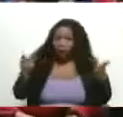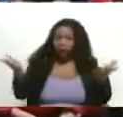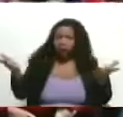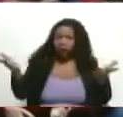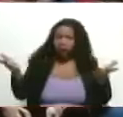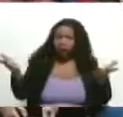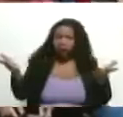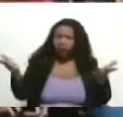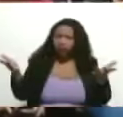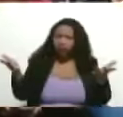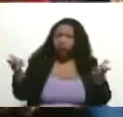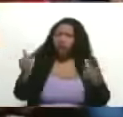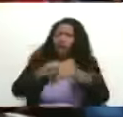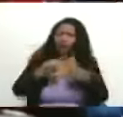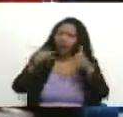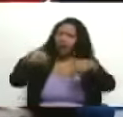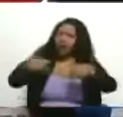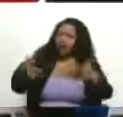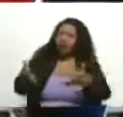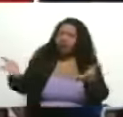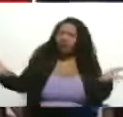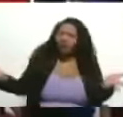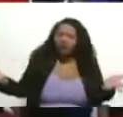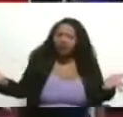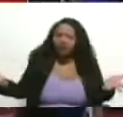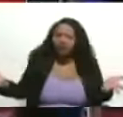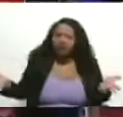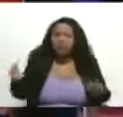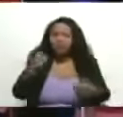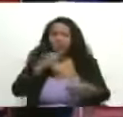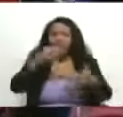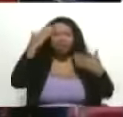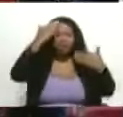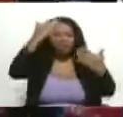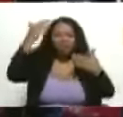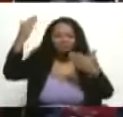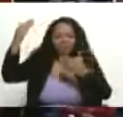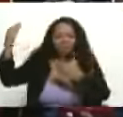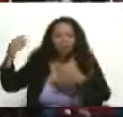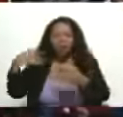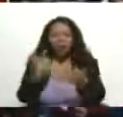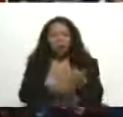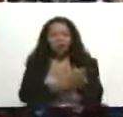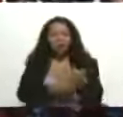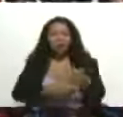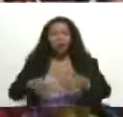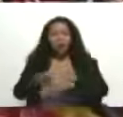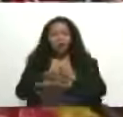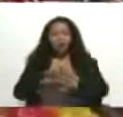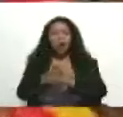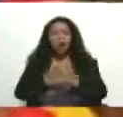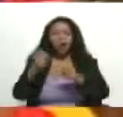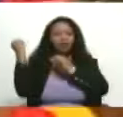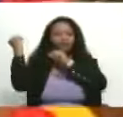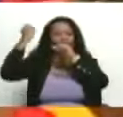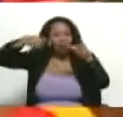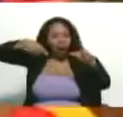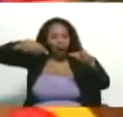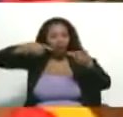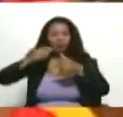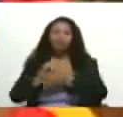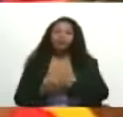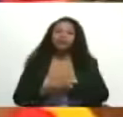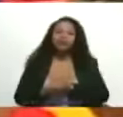¿Hay que grabarse aquí entonces, pues? Bueno, saludarlo, hermano gobernador, hermano Rafael, compañeros